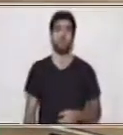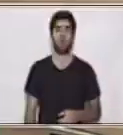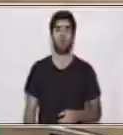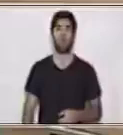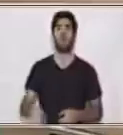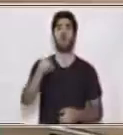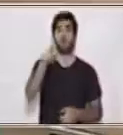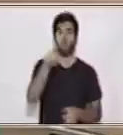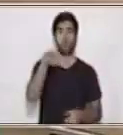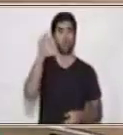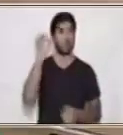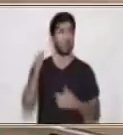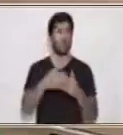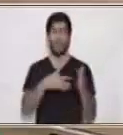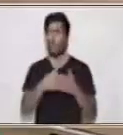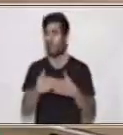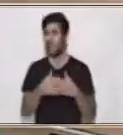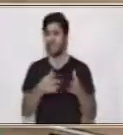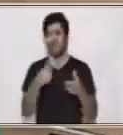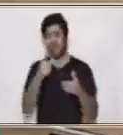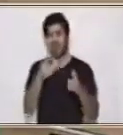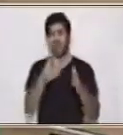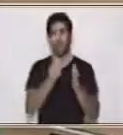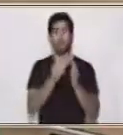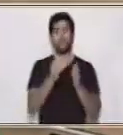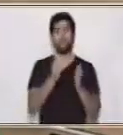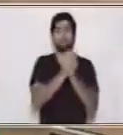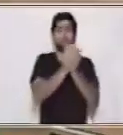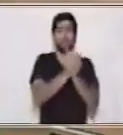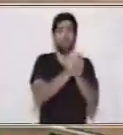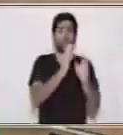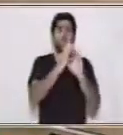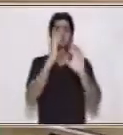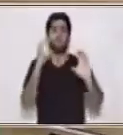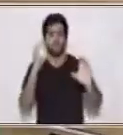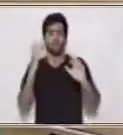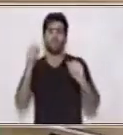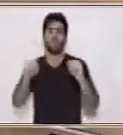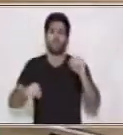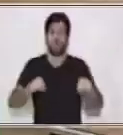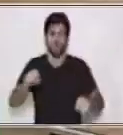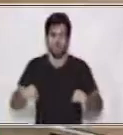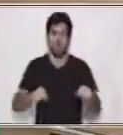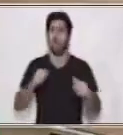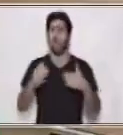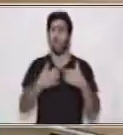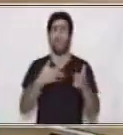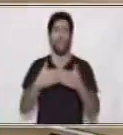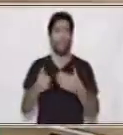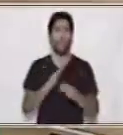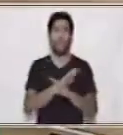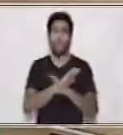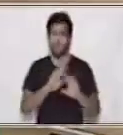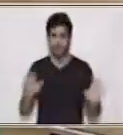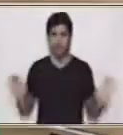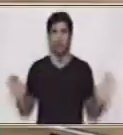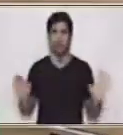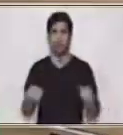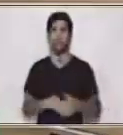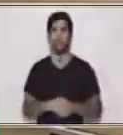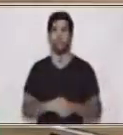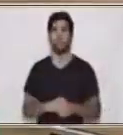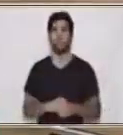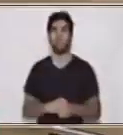medio de transporte. Es decir, vamos a cambiar barco. Escoge cualquier medio de transporte